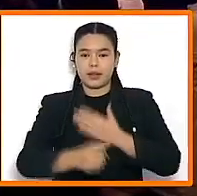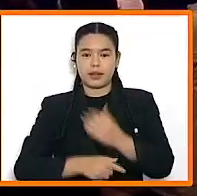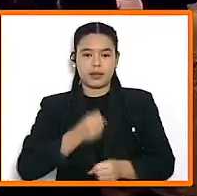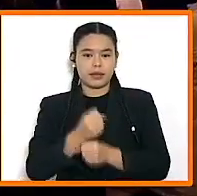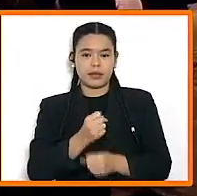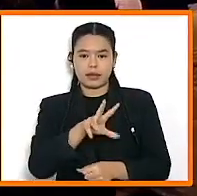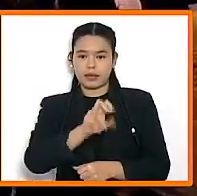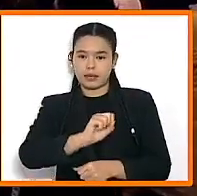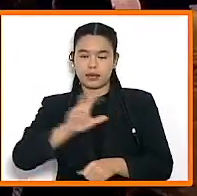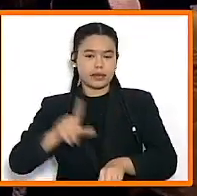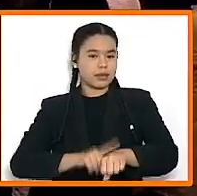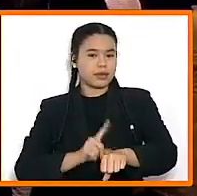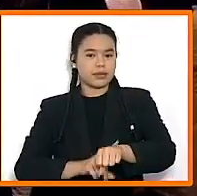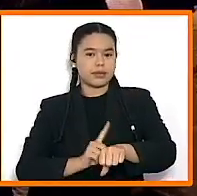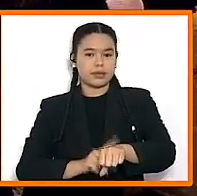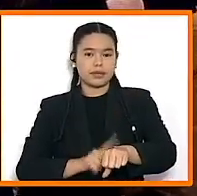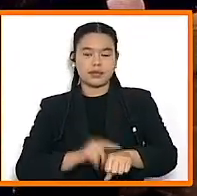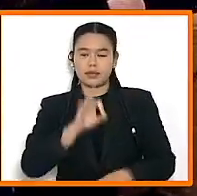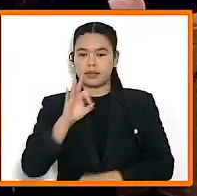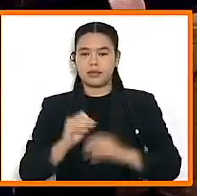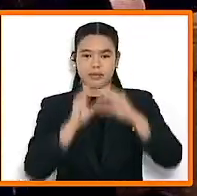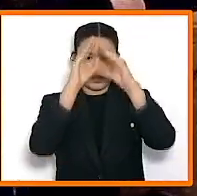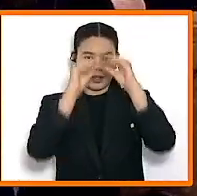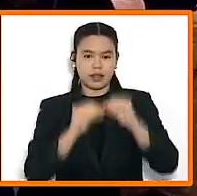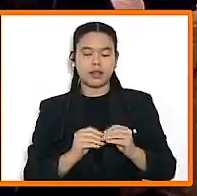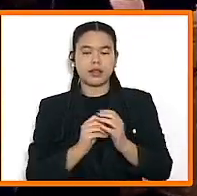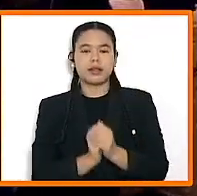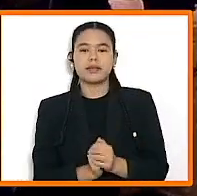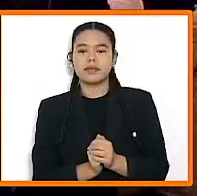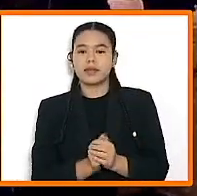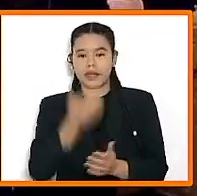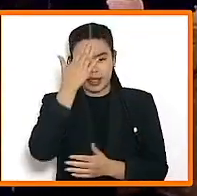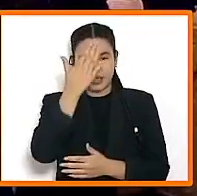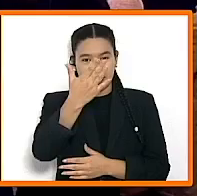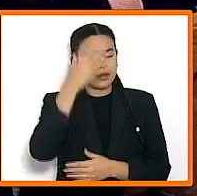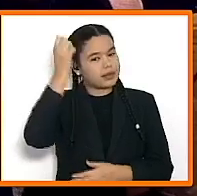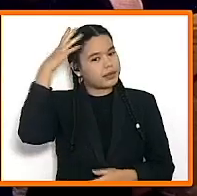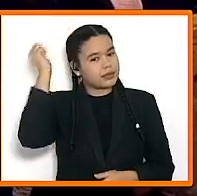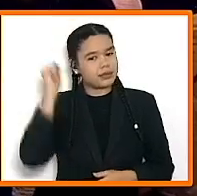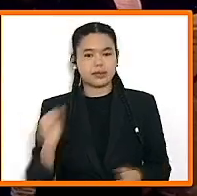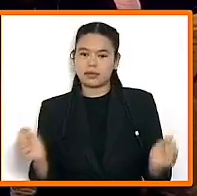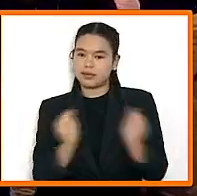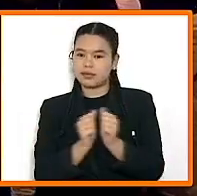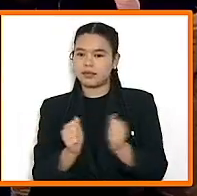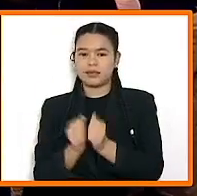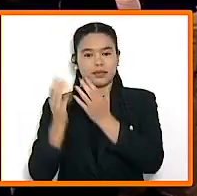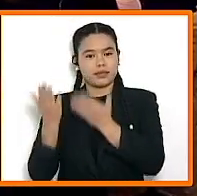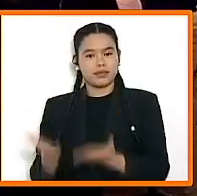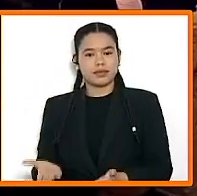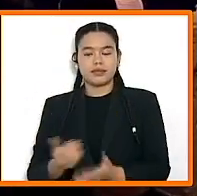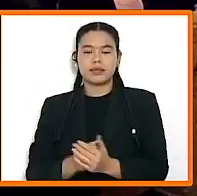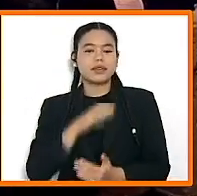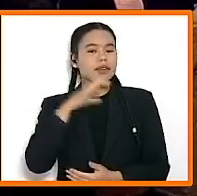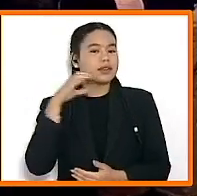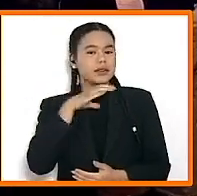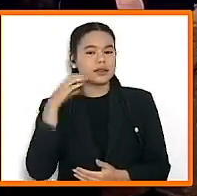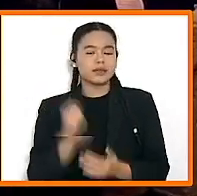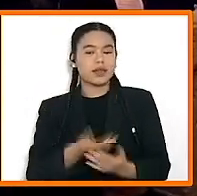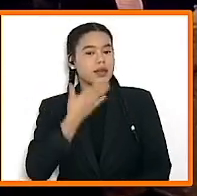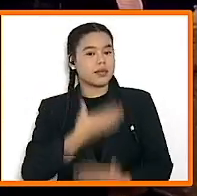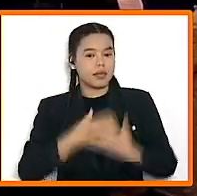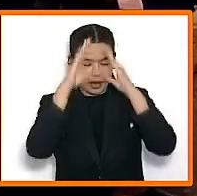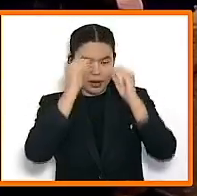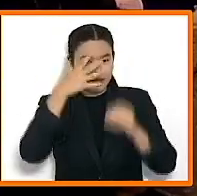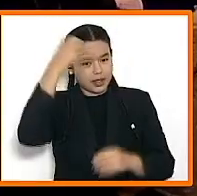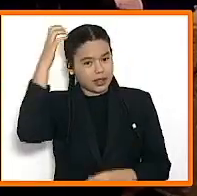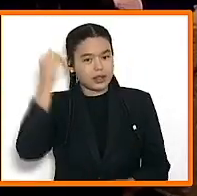2023. El reloj está marcando las 9 en punto de la noche. Te saluda Charlyn Walter con la grata compañía de Cecilia Rosell. Buenas noches,